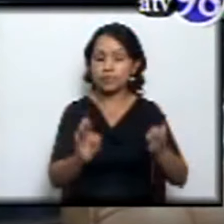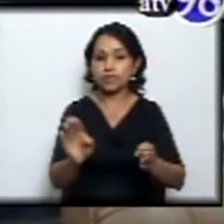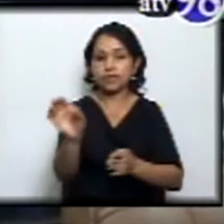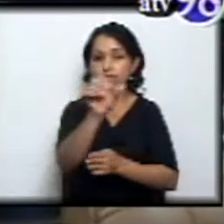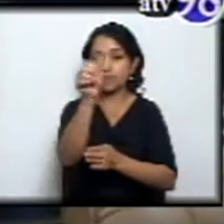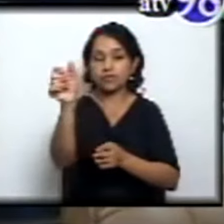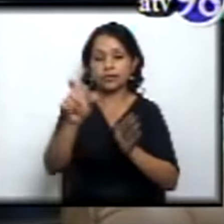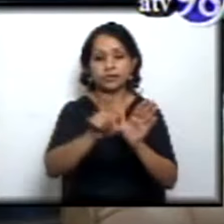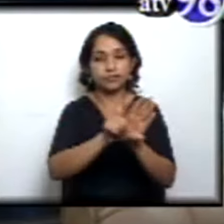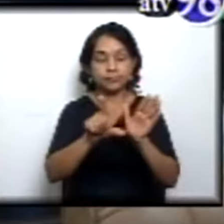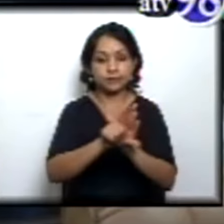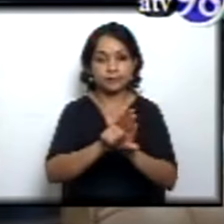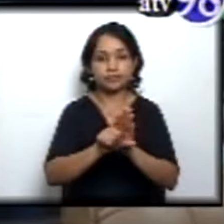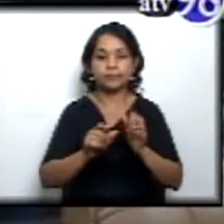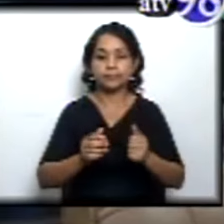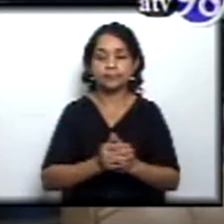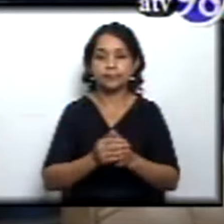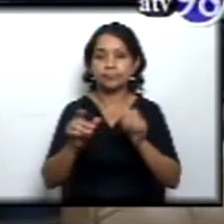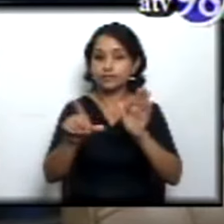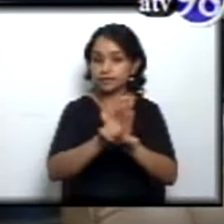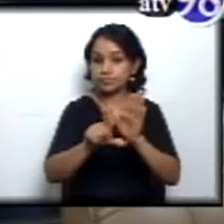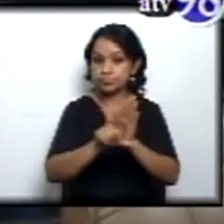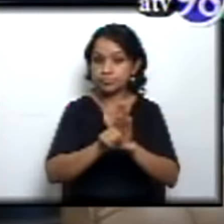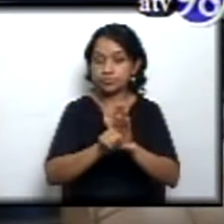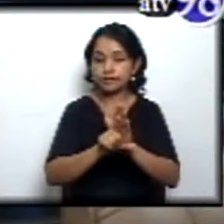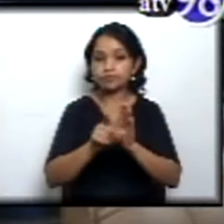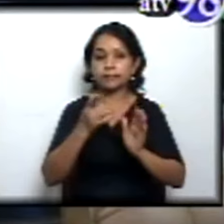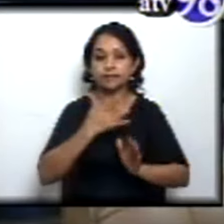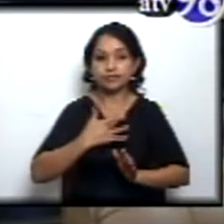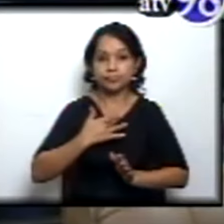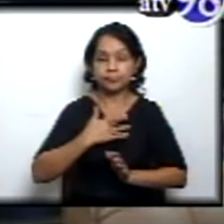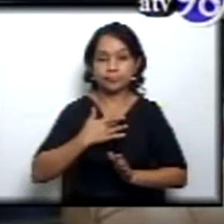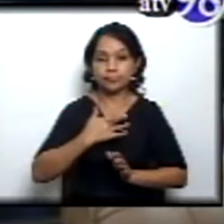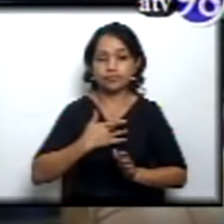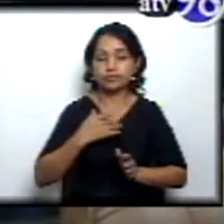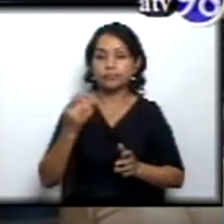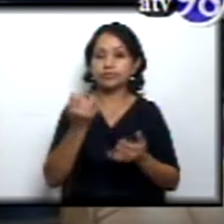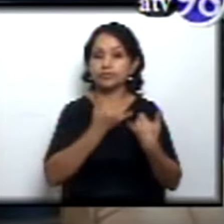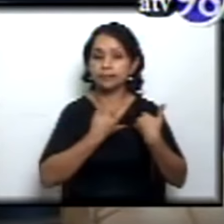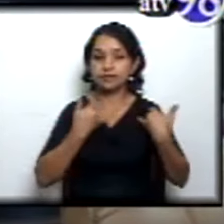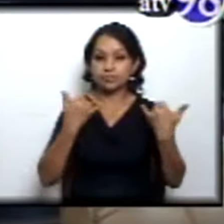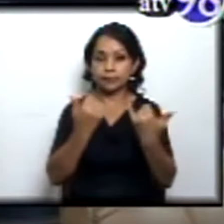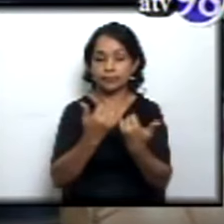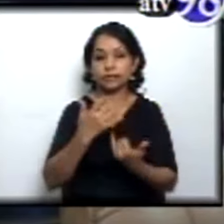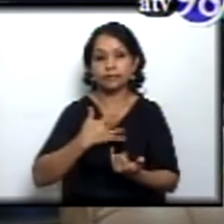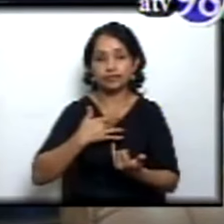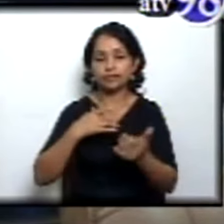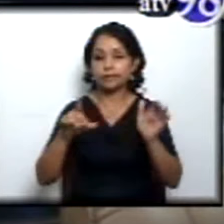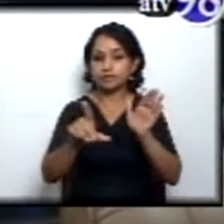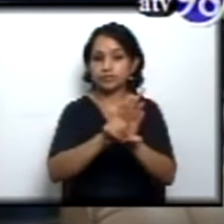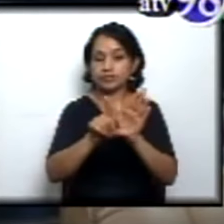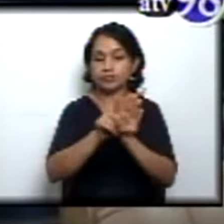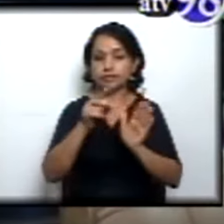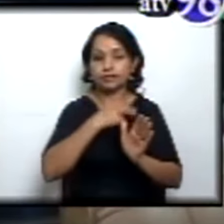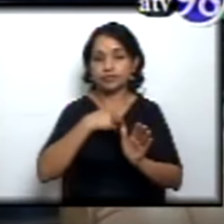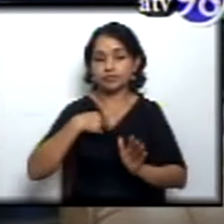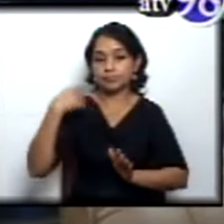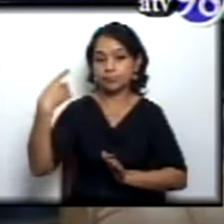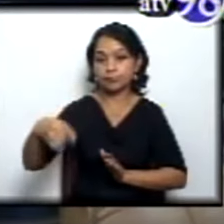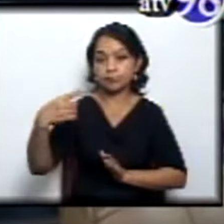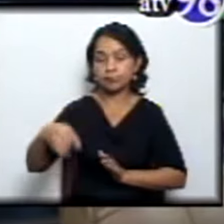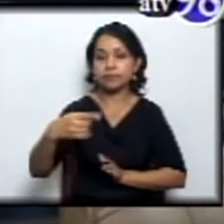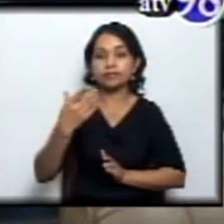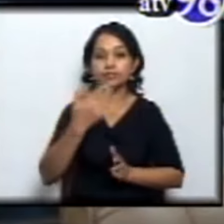otras leyes. Las leyes necesitan de mecanismos institucionales. Las leyes crean los derechos, crean